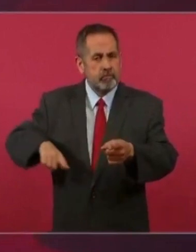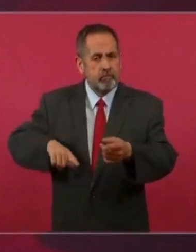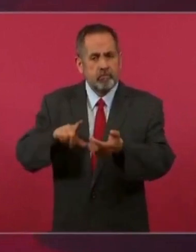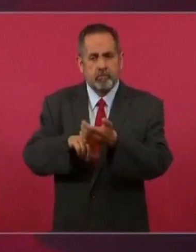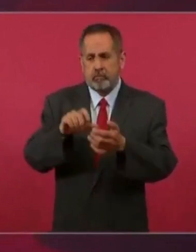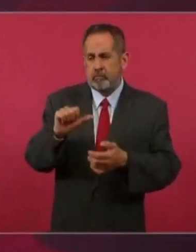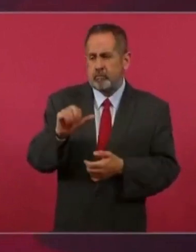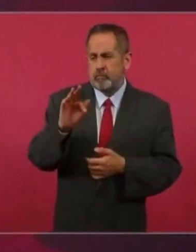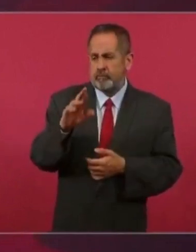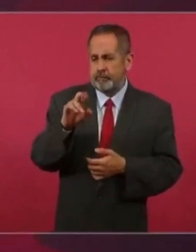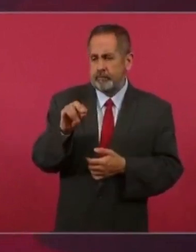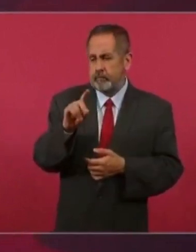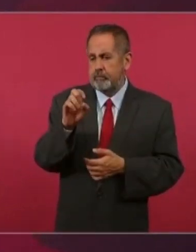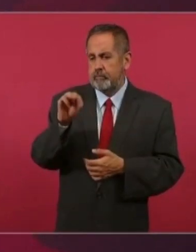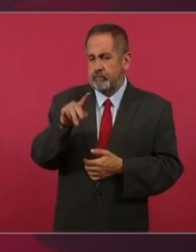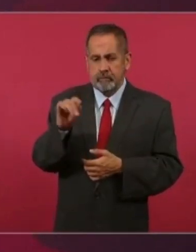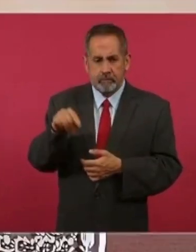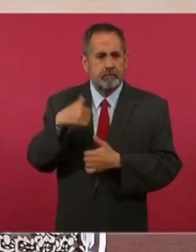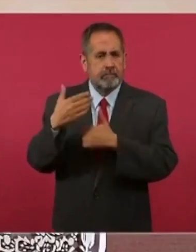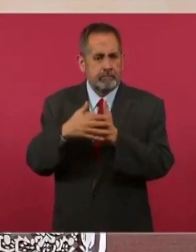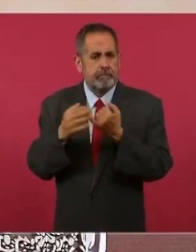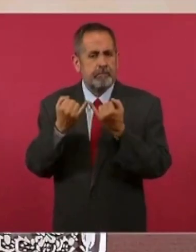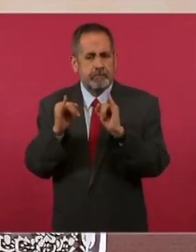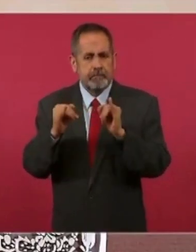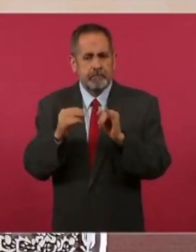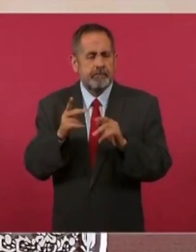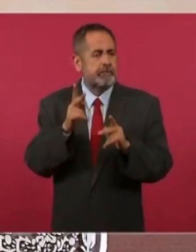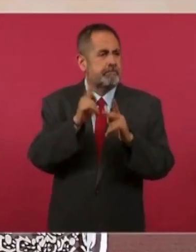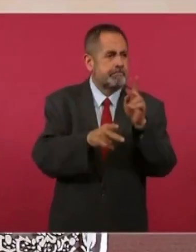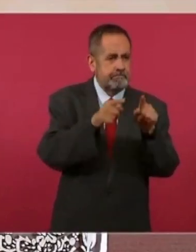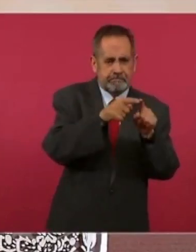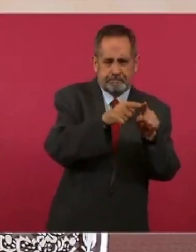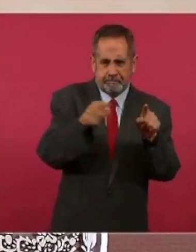Alfredo del Mazo, vamos a inaugurar ya un primer tramo.